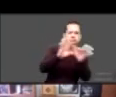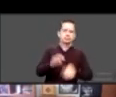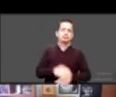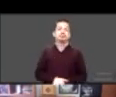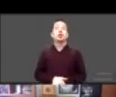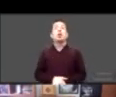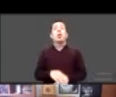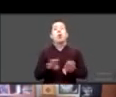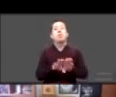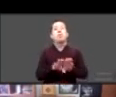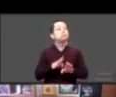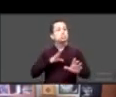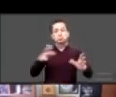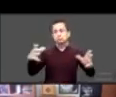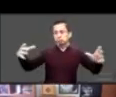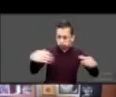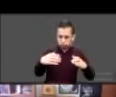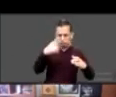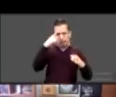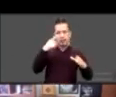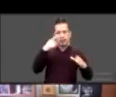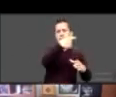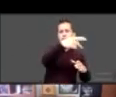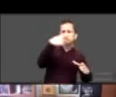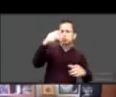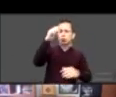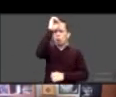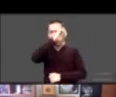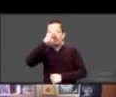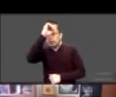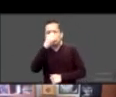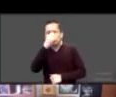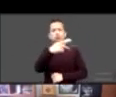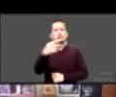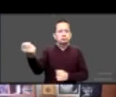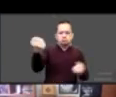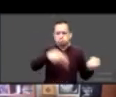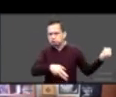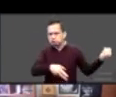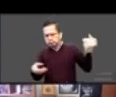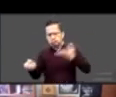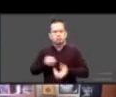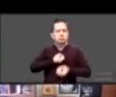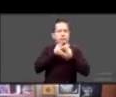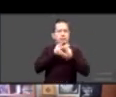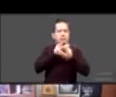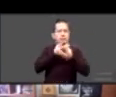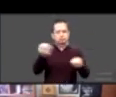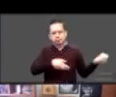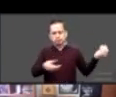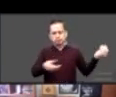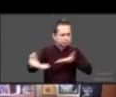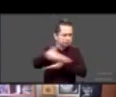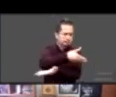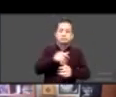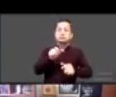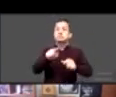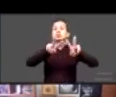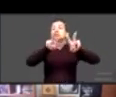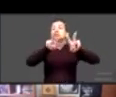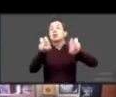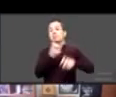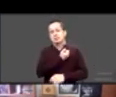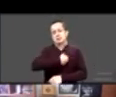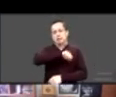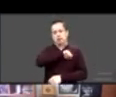se realizan actividades también lúdicas y recreativas y no solo de educación en salud. Entonces, este es uno de los esfuerzos más importantes que tiene el